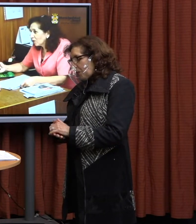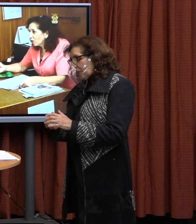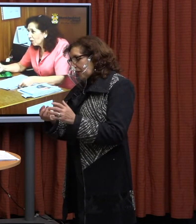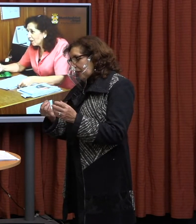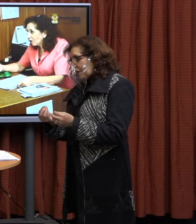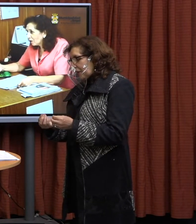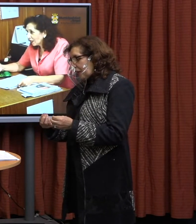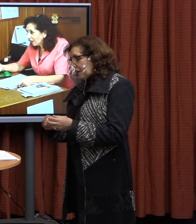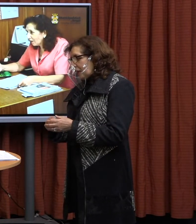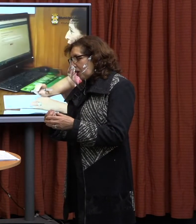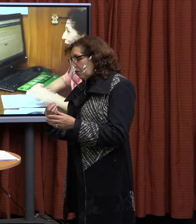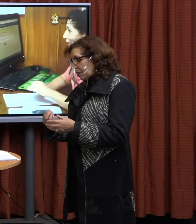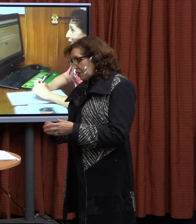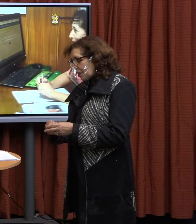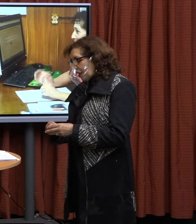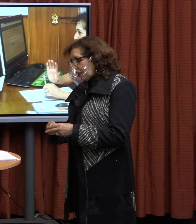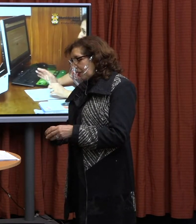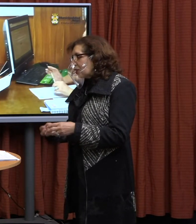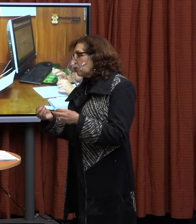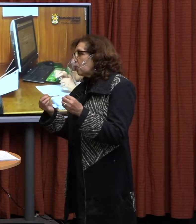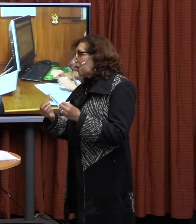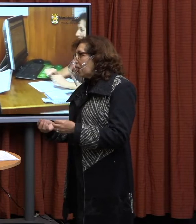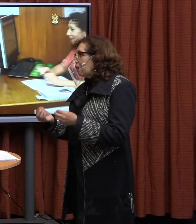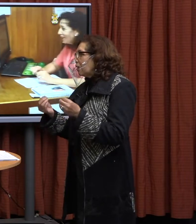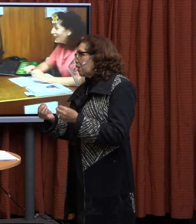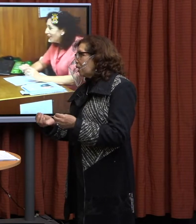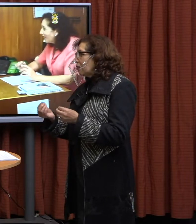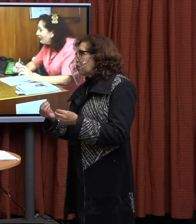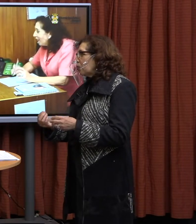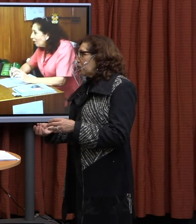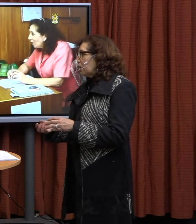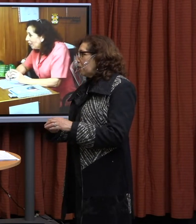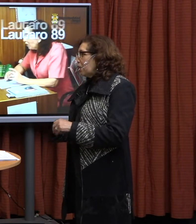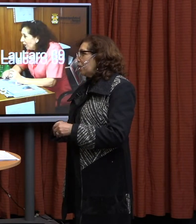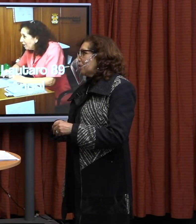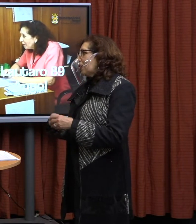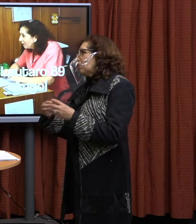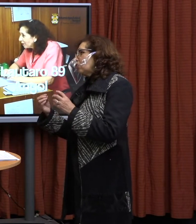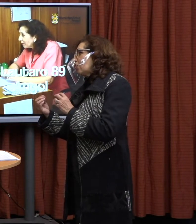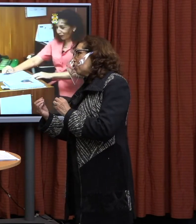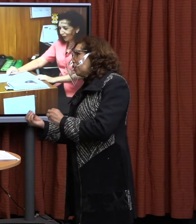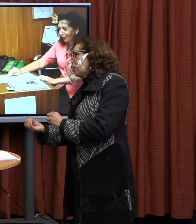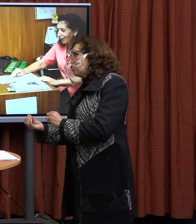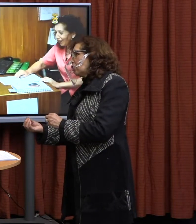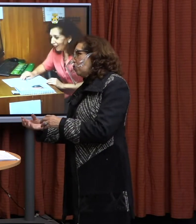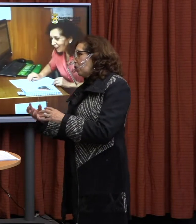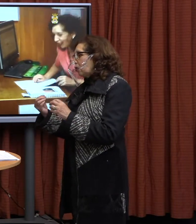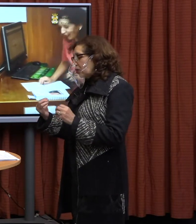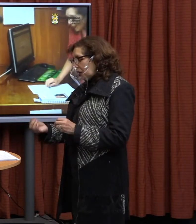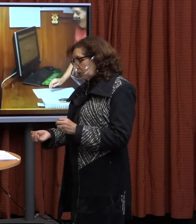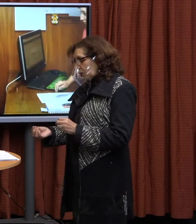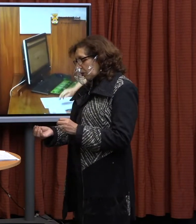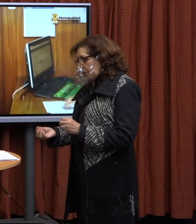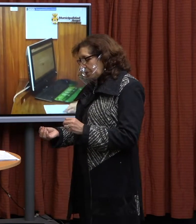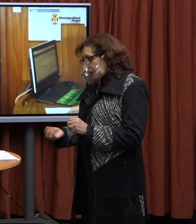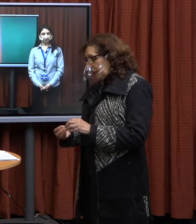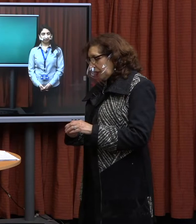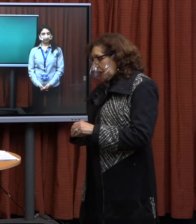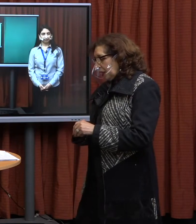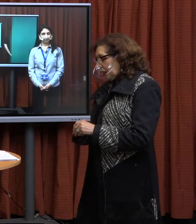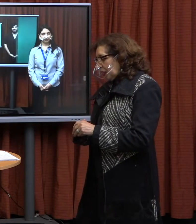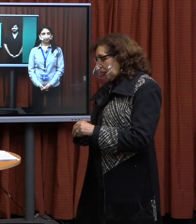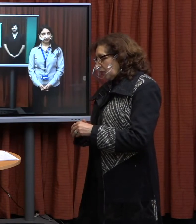porque la verdad es que la obesidad es un grave, grave problema tanto en los niños como en los adultos.